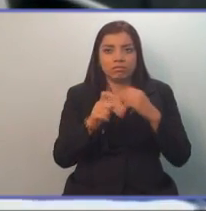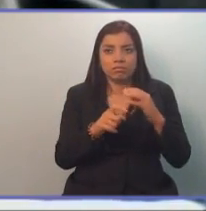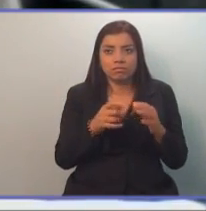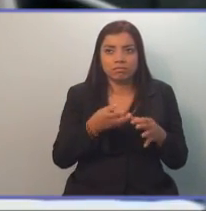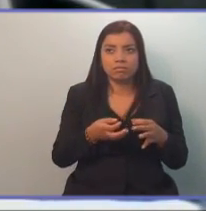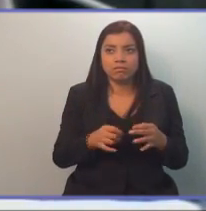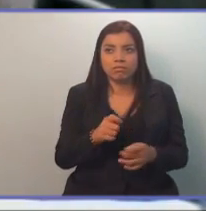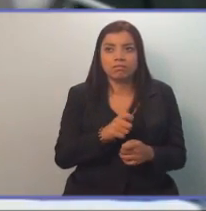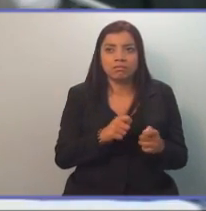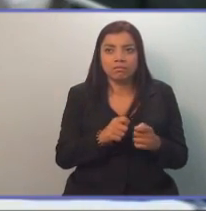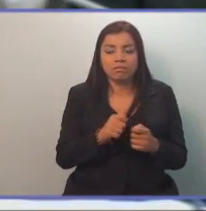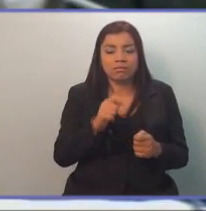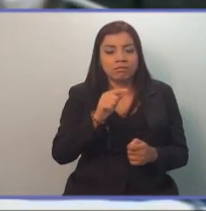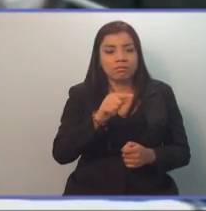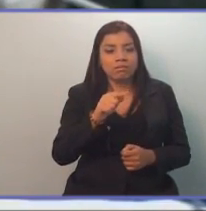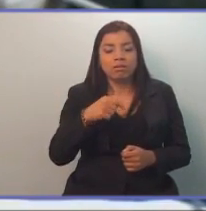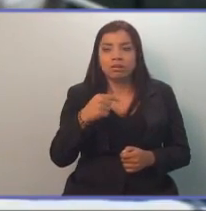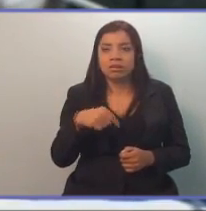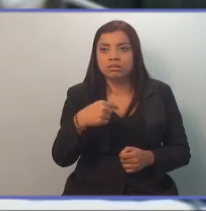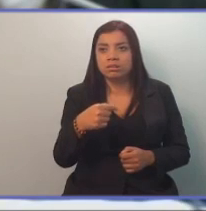concreta. Siempre